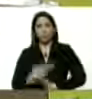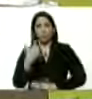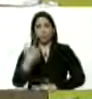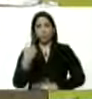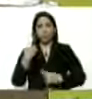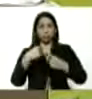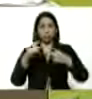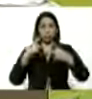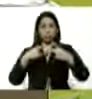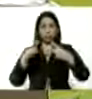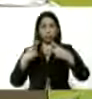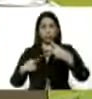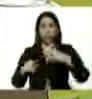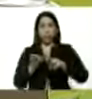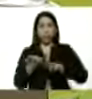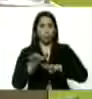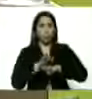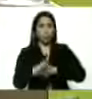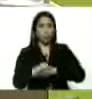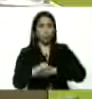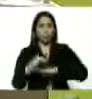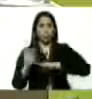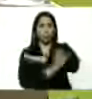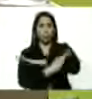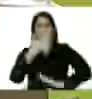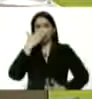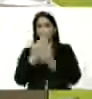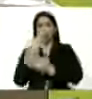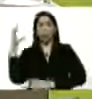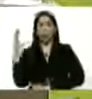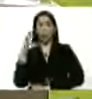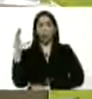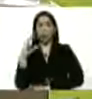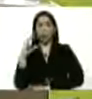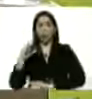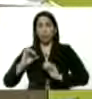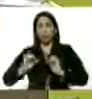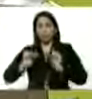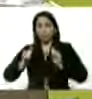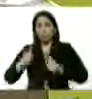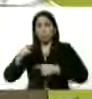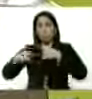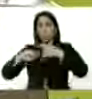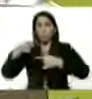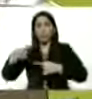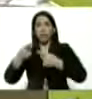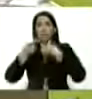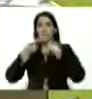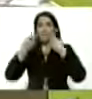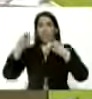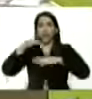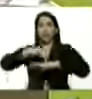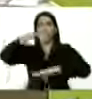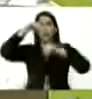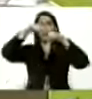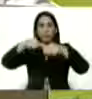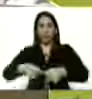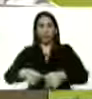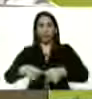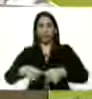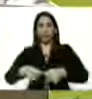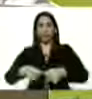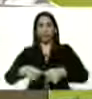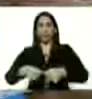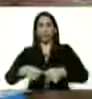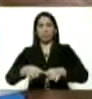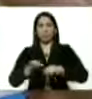otros municipios limítrofes con Colombia. A partir del día de mañana se decreta el toque de queda